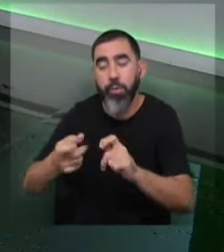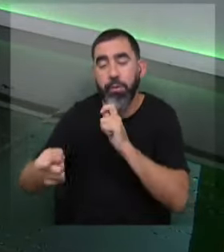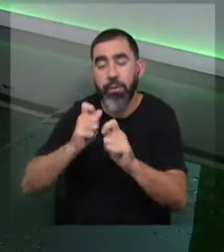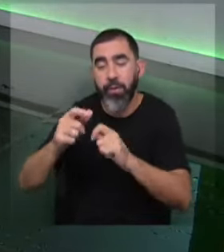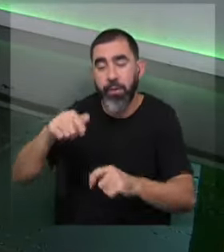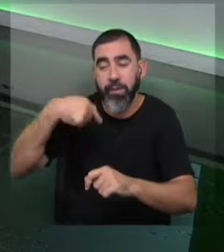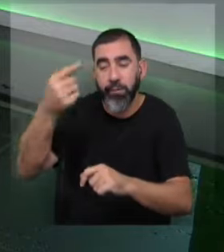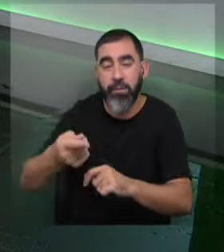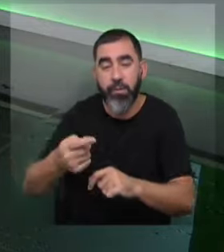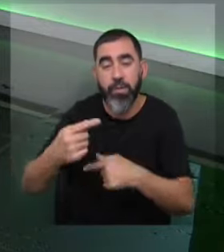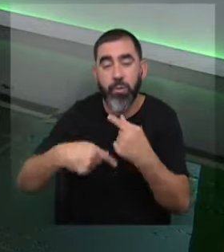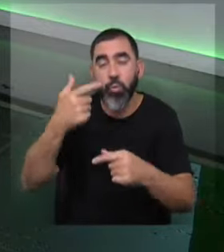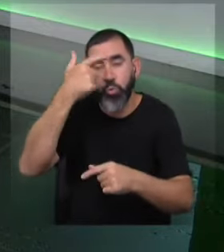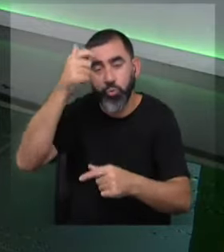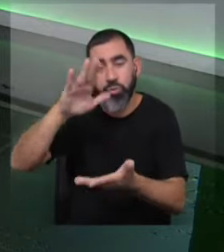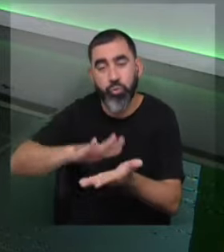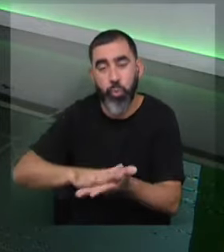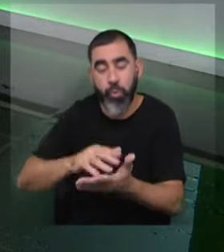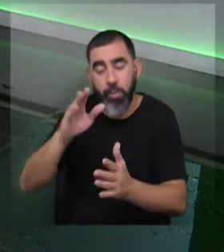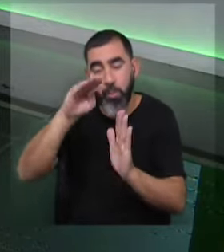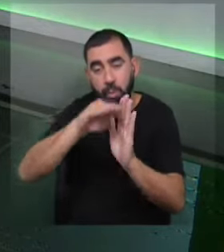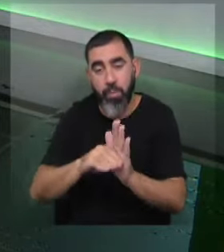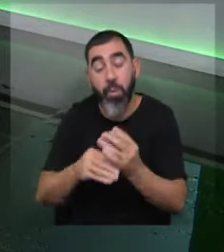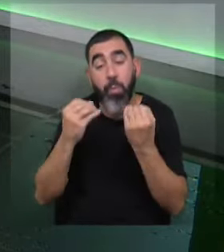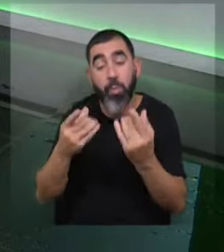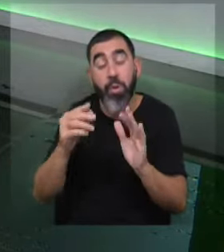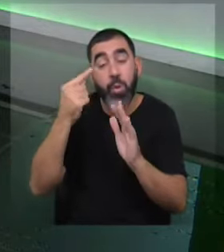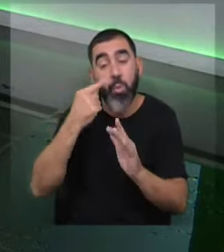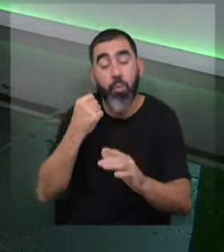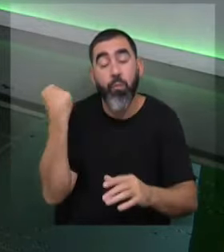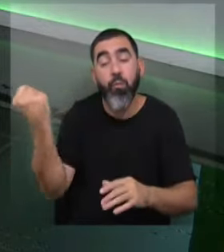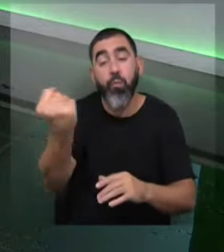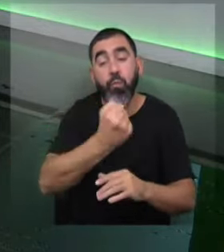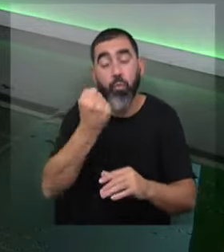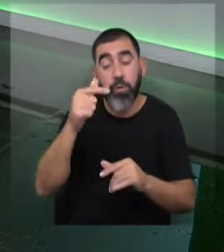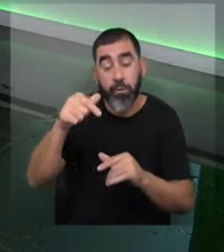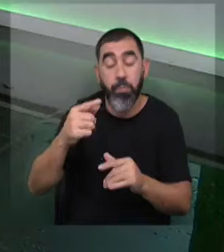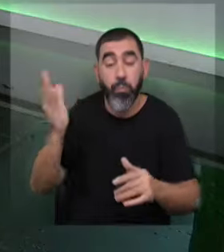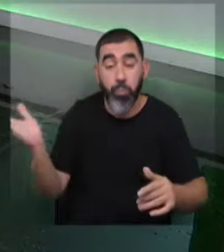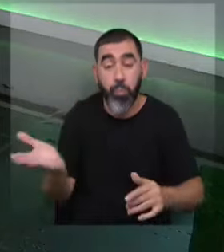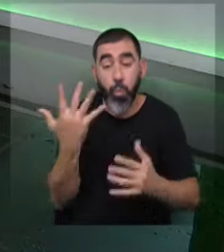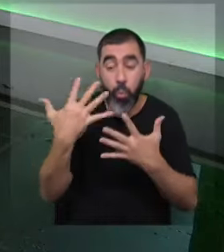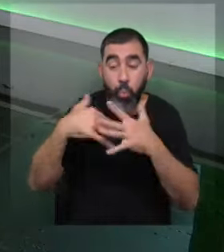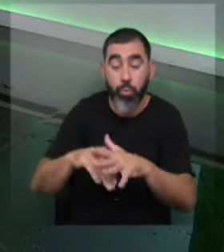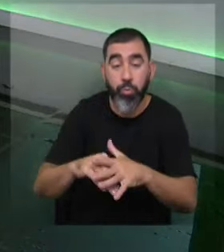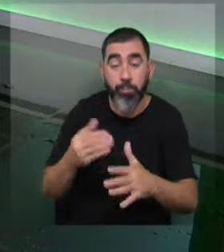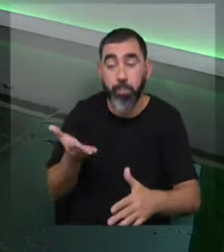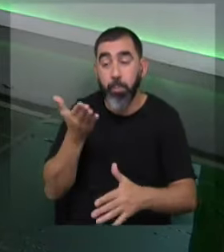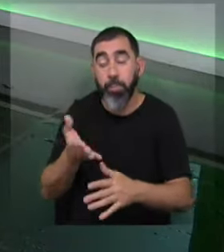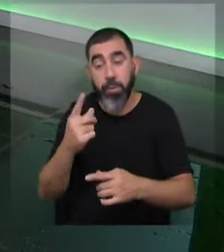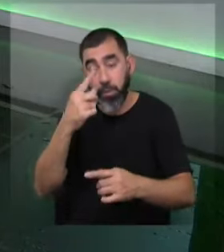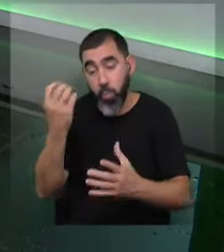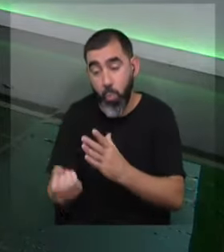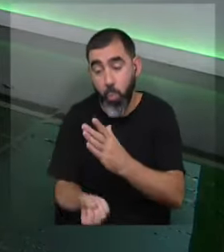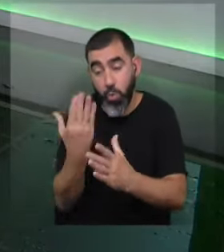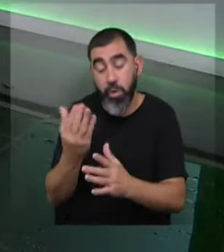y seguramente la sigamos en Sobre Ciencia más adelante, porque estos indicadores son clave para insertar esta producción en las demandas de los mercados